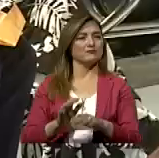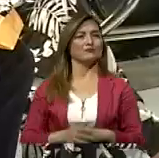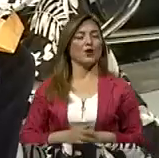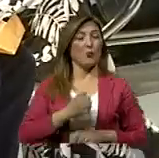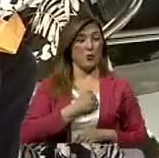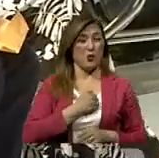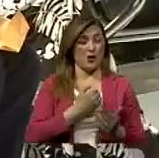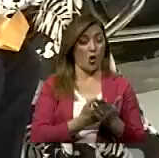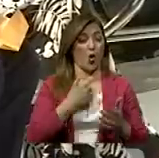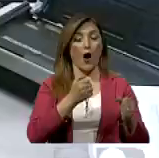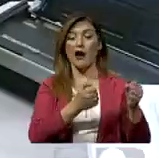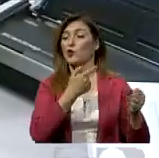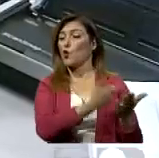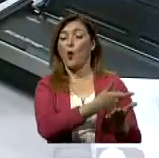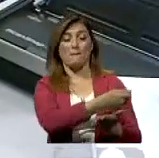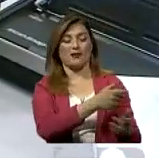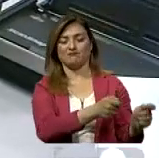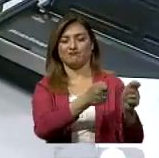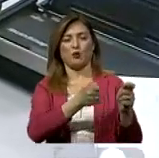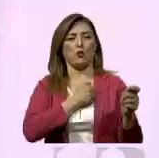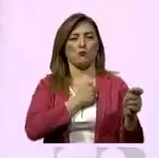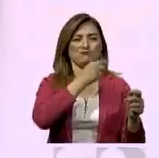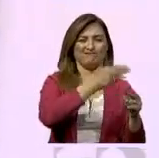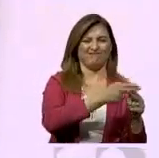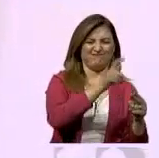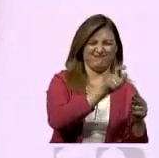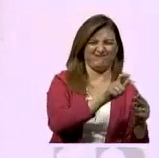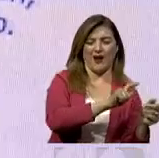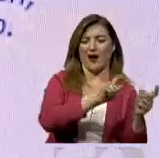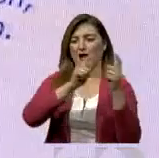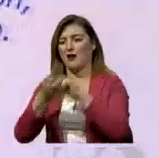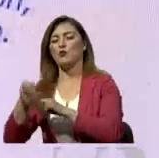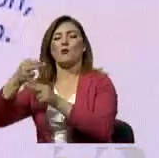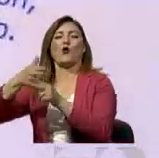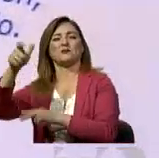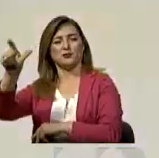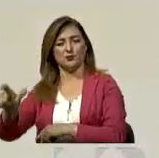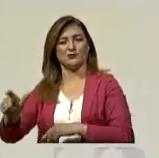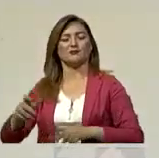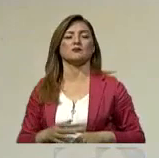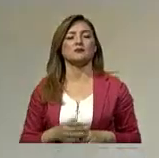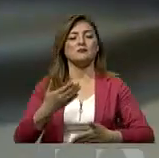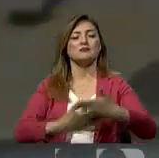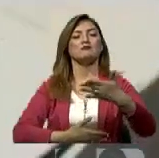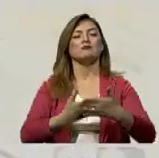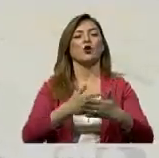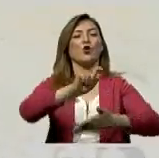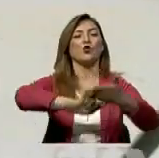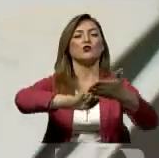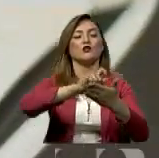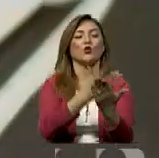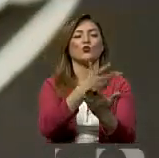dominio es un proceso en el cual se cambia la propiedad de un vehículo. El documento de adjudicación más común en este trámite es el contrato